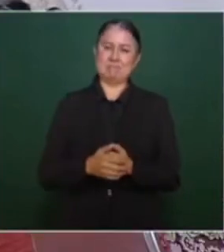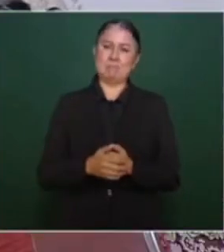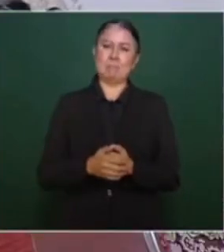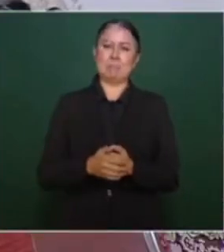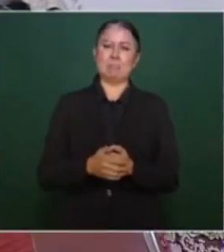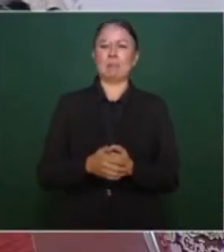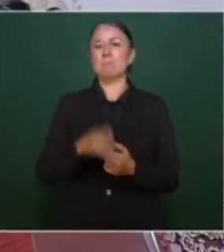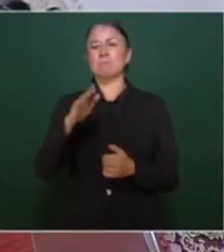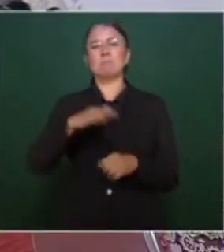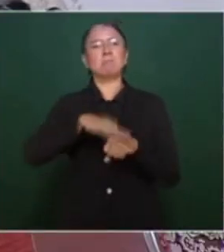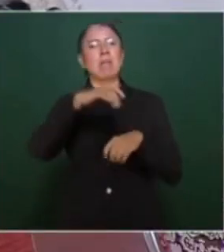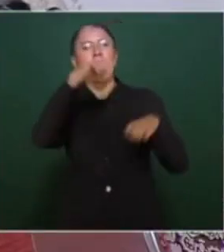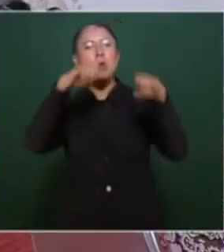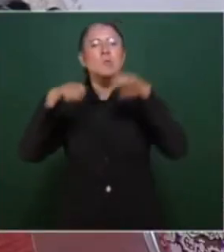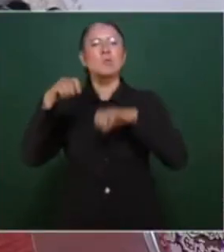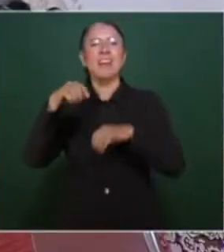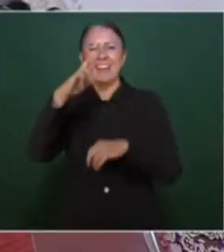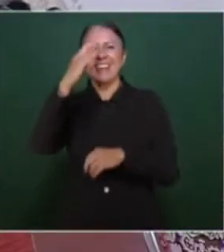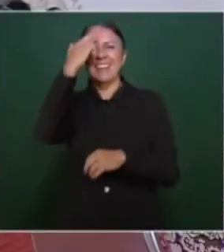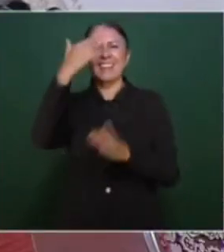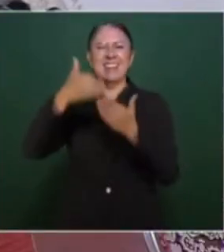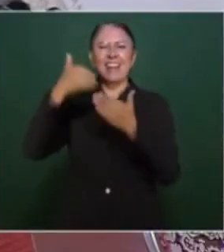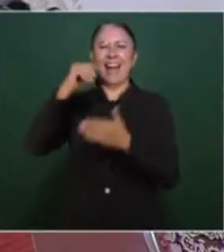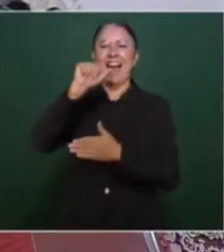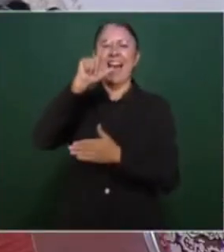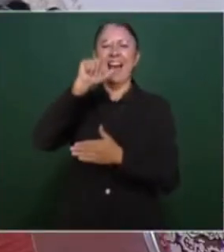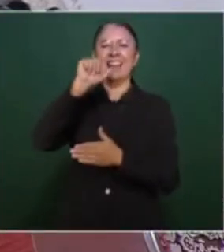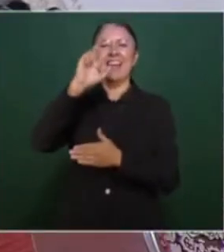se leía mucho. Pero ahora ya no,